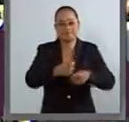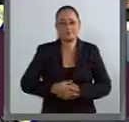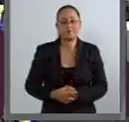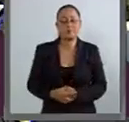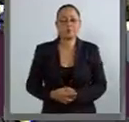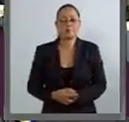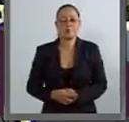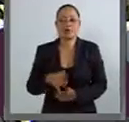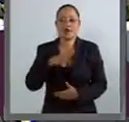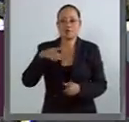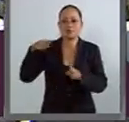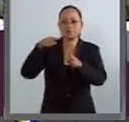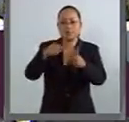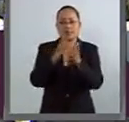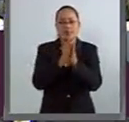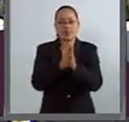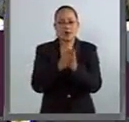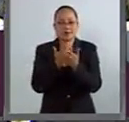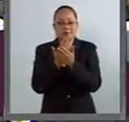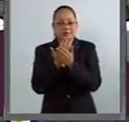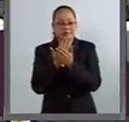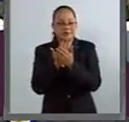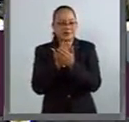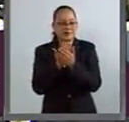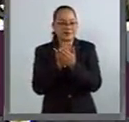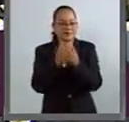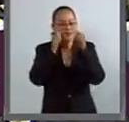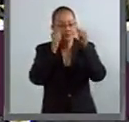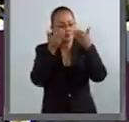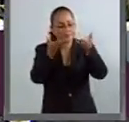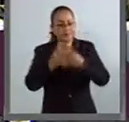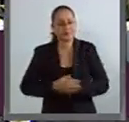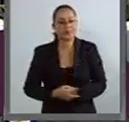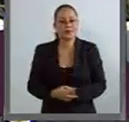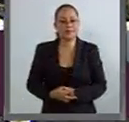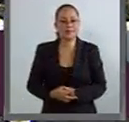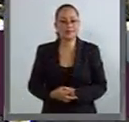Él tiene un mensaje, le solicitamos unos minutos de su atención.